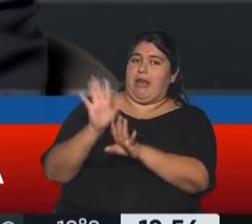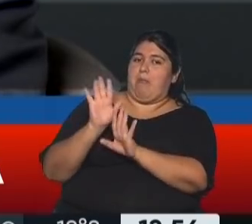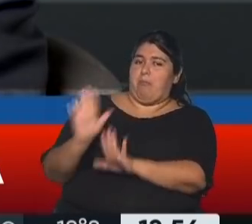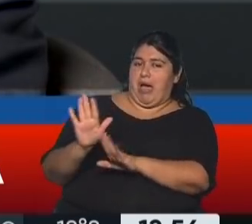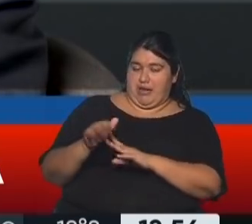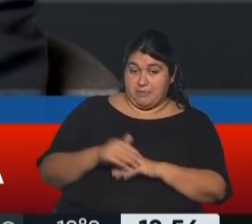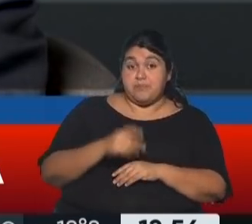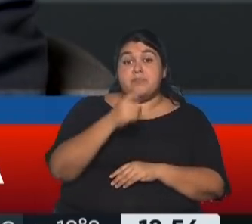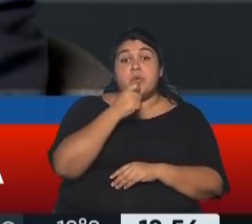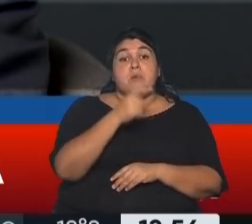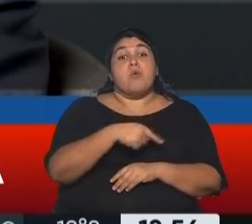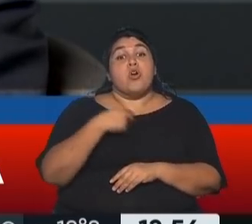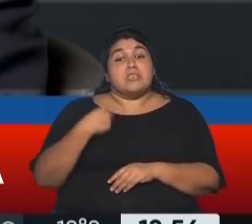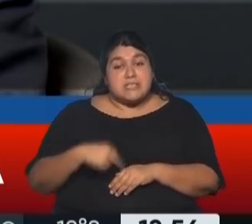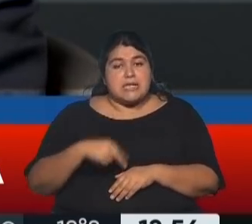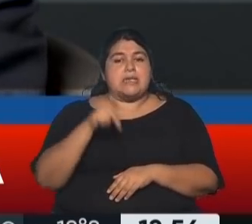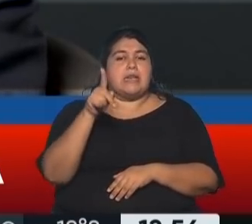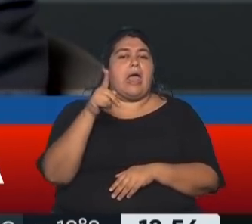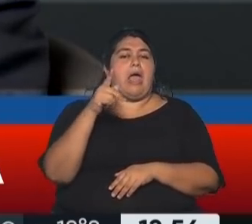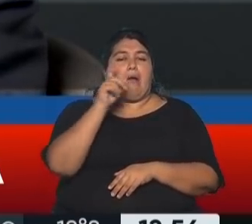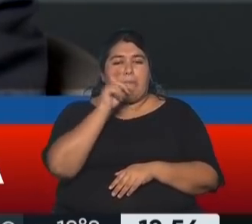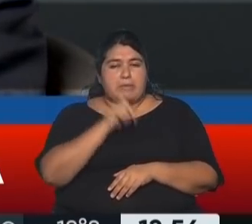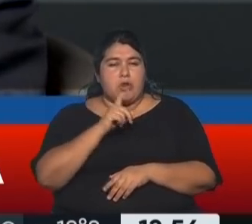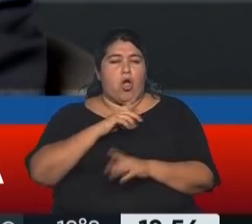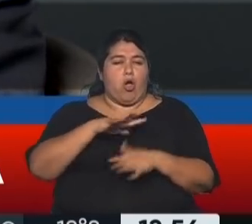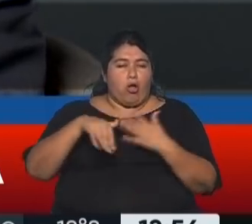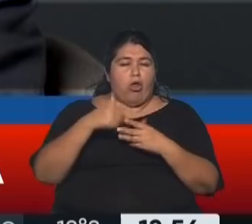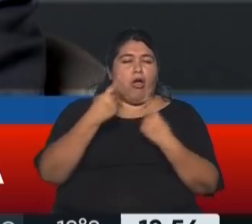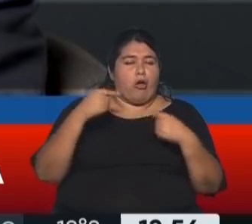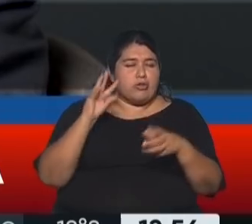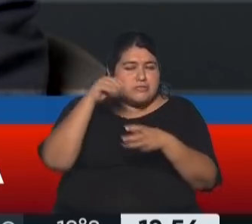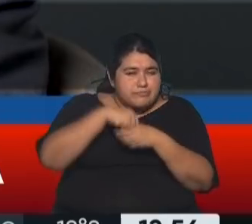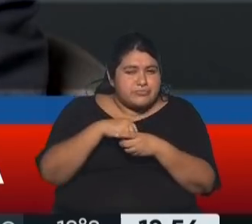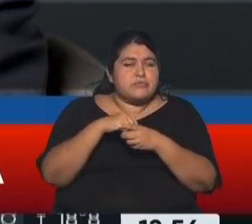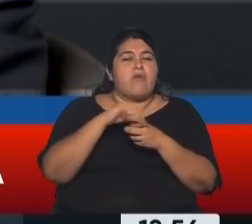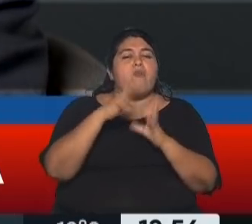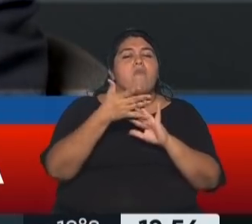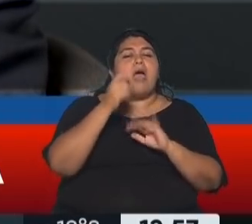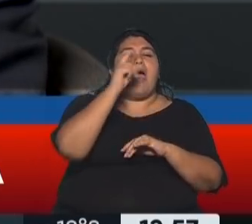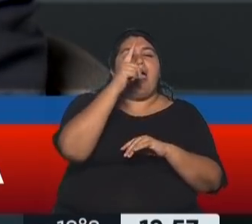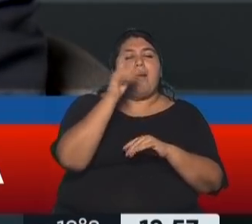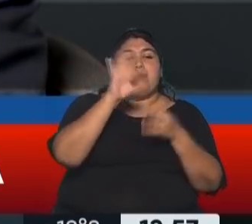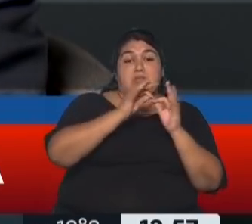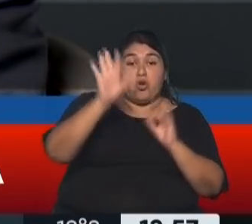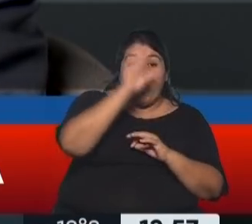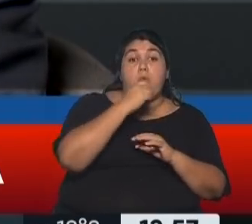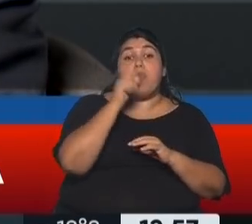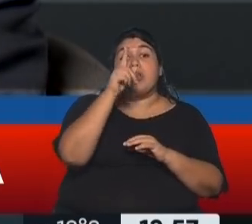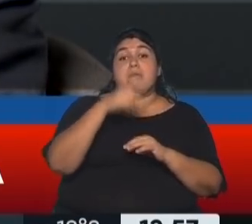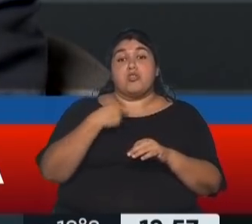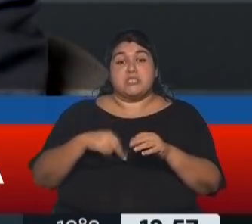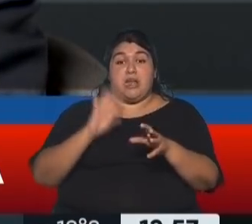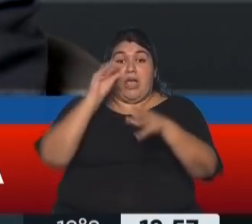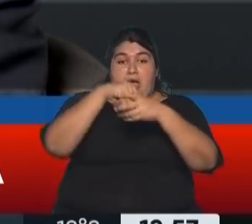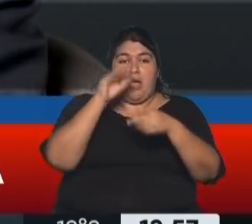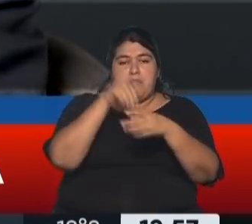China joins the oil embargo, if there is an oil embargo in Europe, and if China joins this oil embargo, I think the war